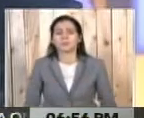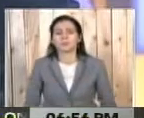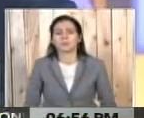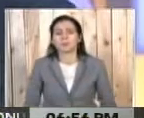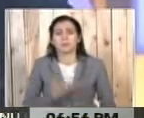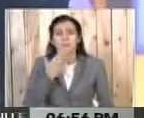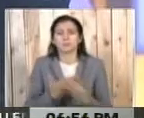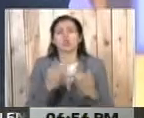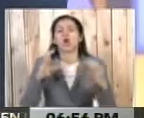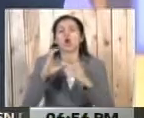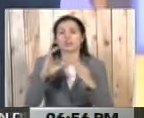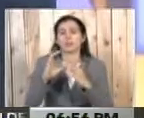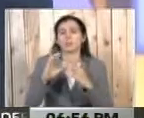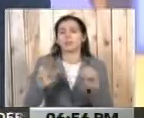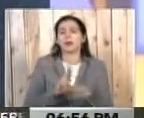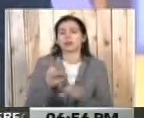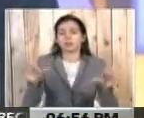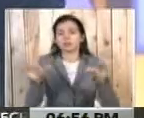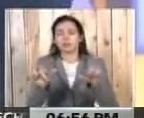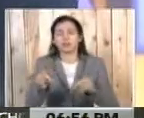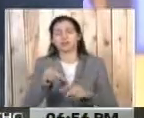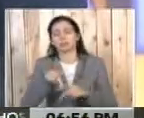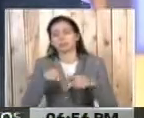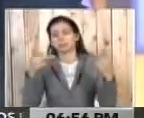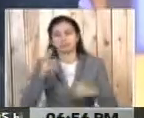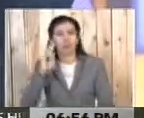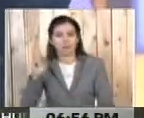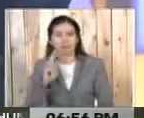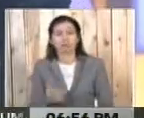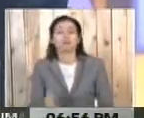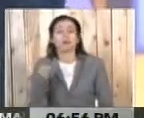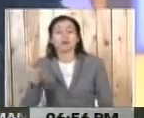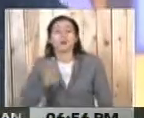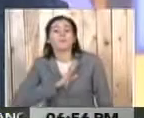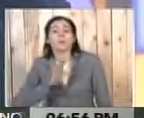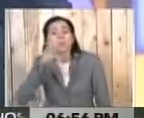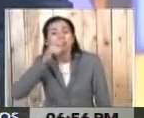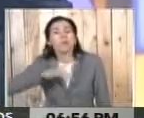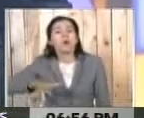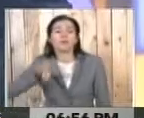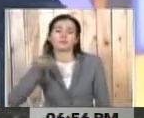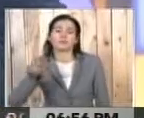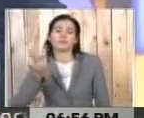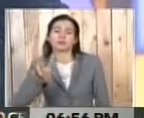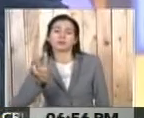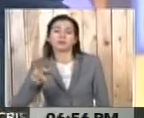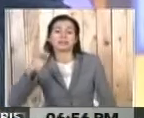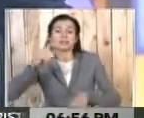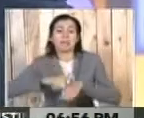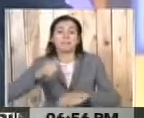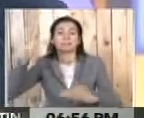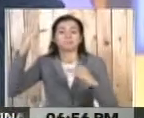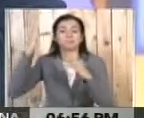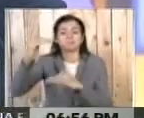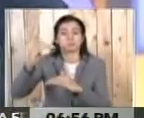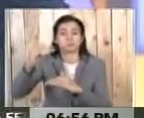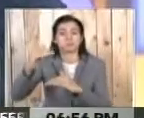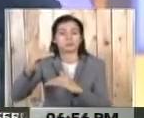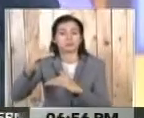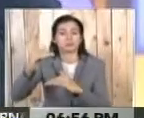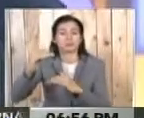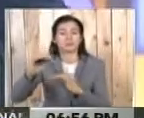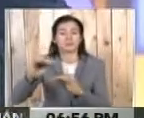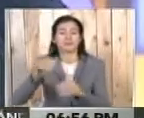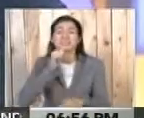las concesiones son del pueblo venezolano, son permisos que se otorgan de forma temporal y bajo la